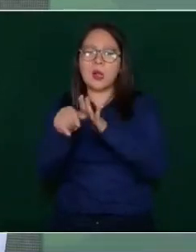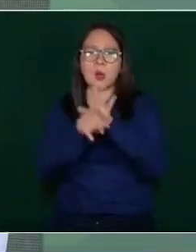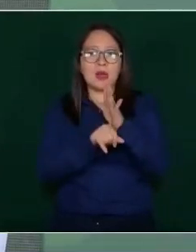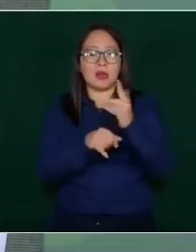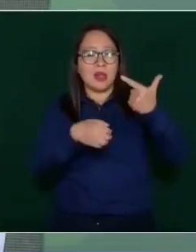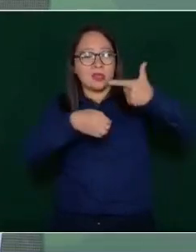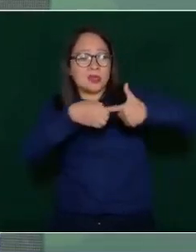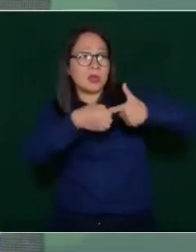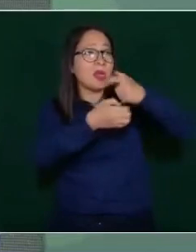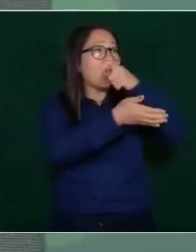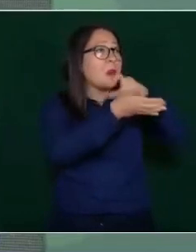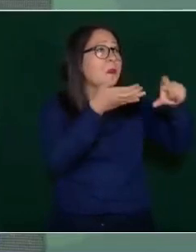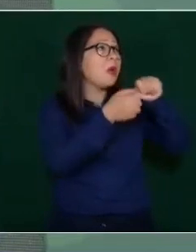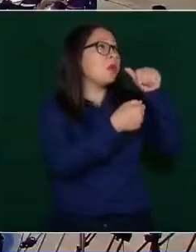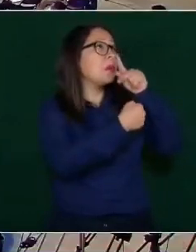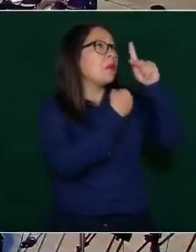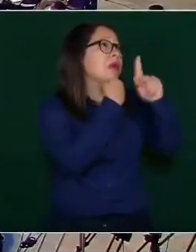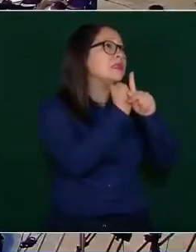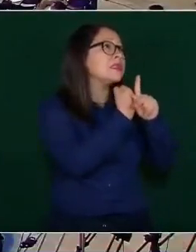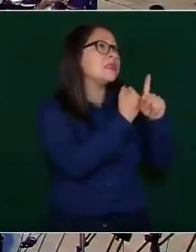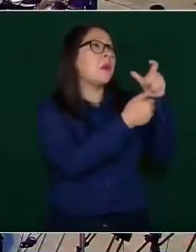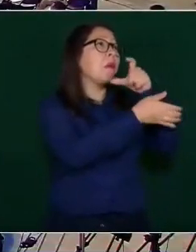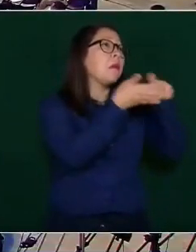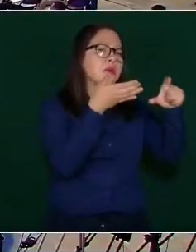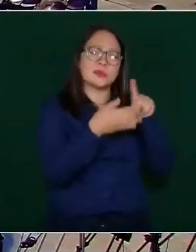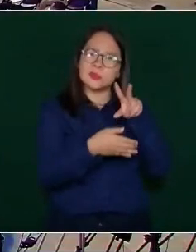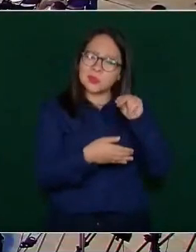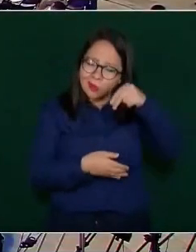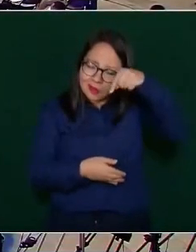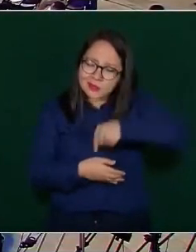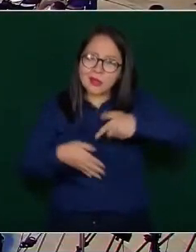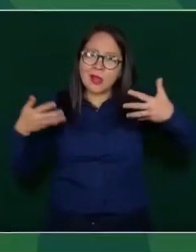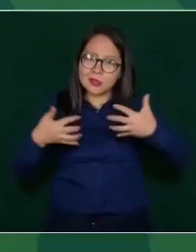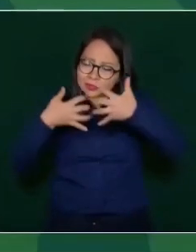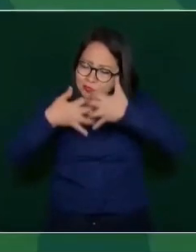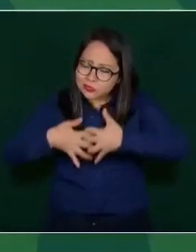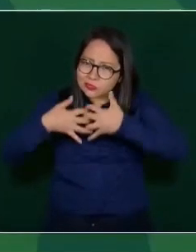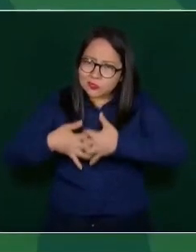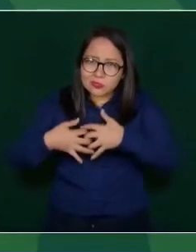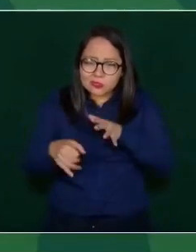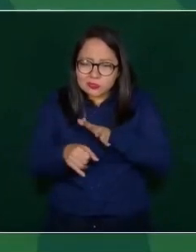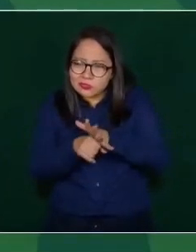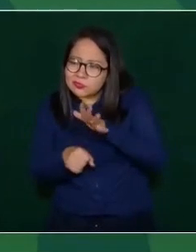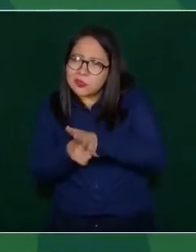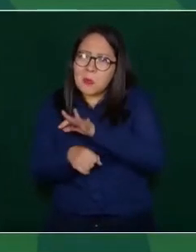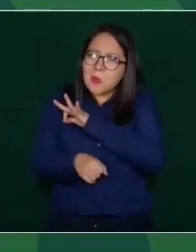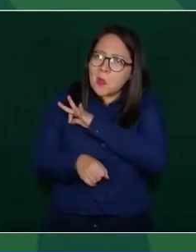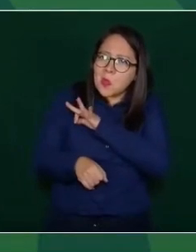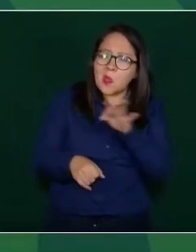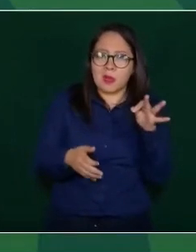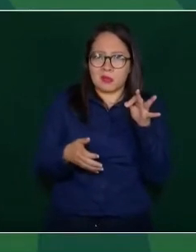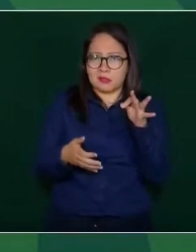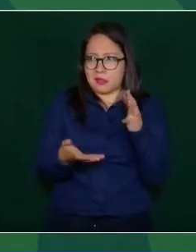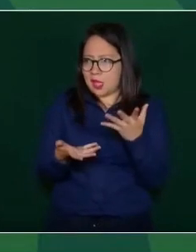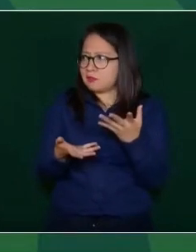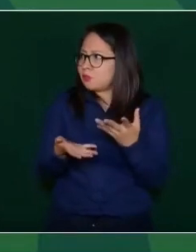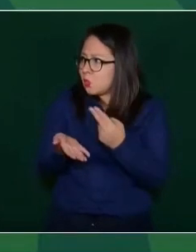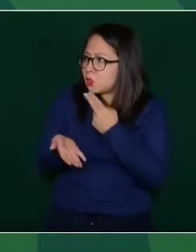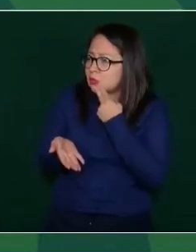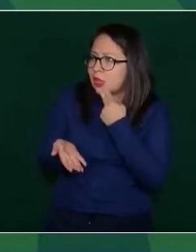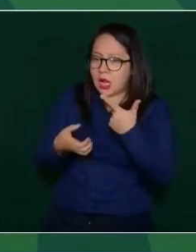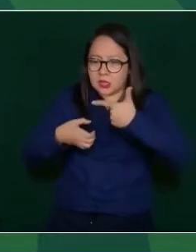extranjero, que se produzca la gasolina, que logremos la autosuficiencia en gasolinas en el país. Es